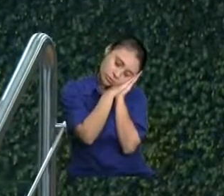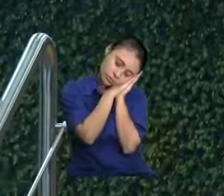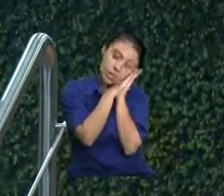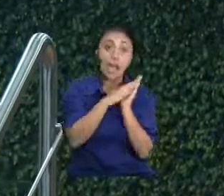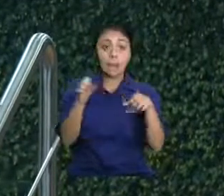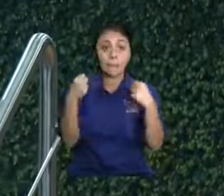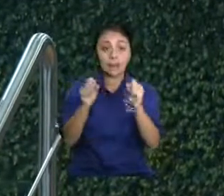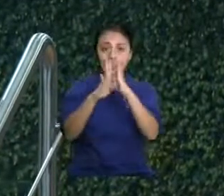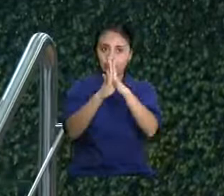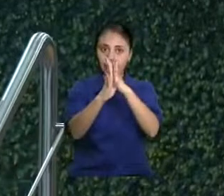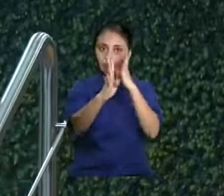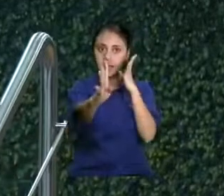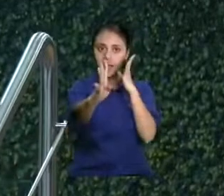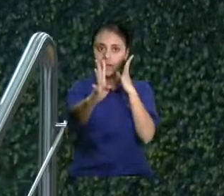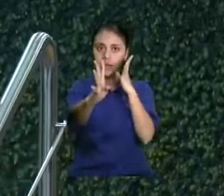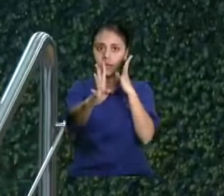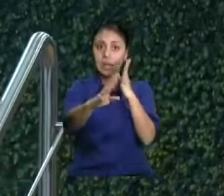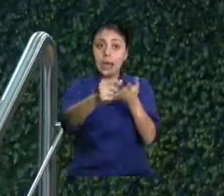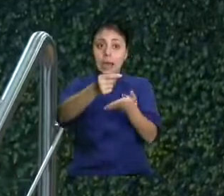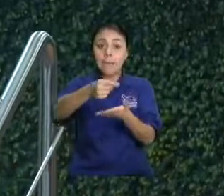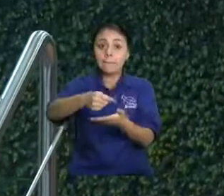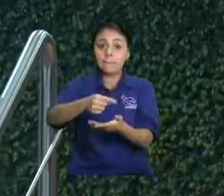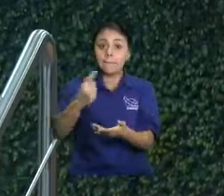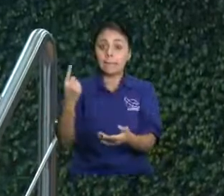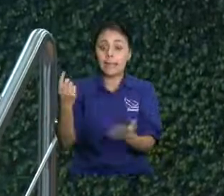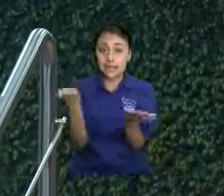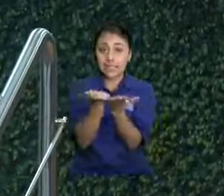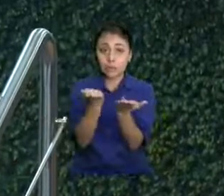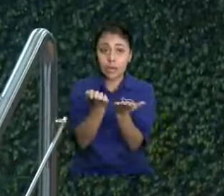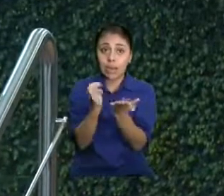para hacer cola, para podernos inscribir.